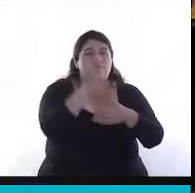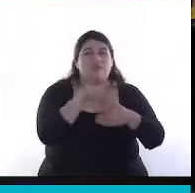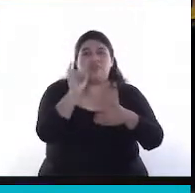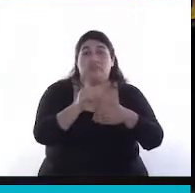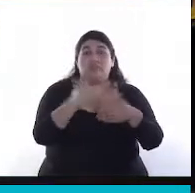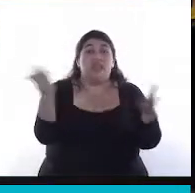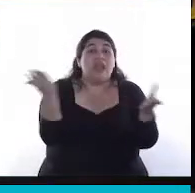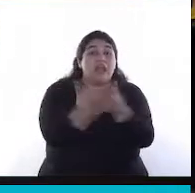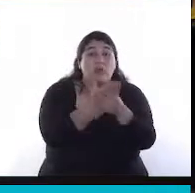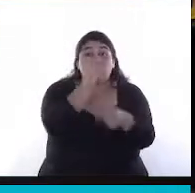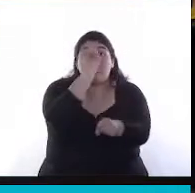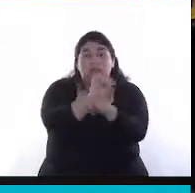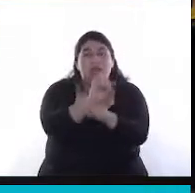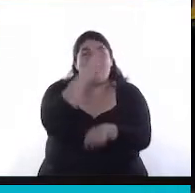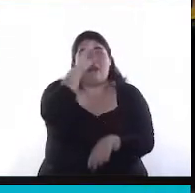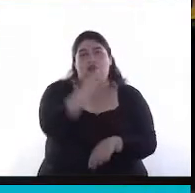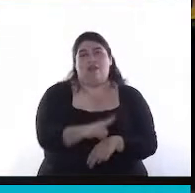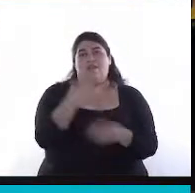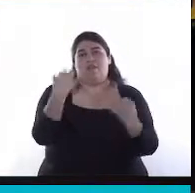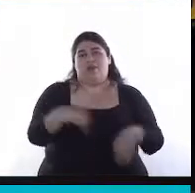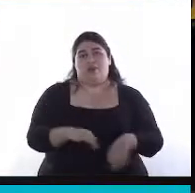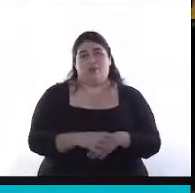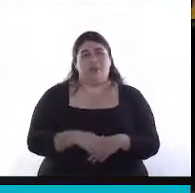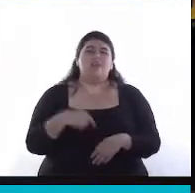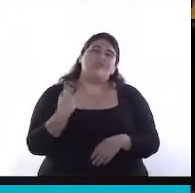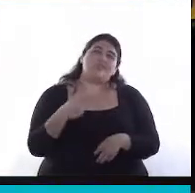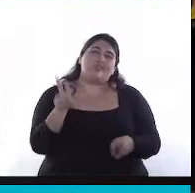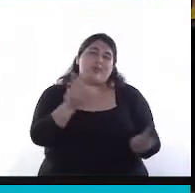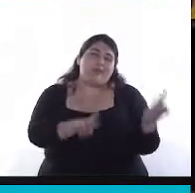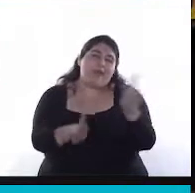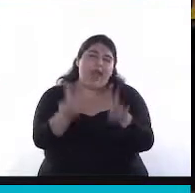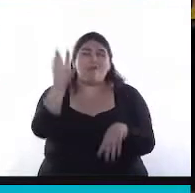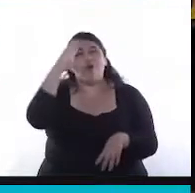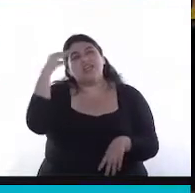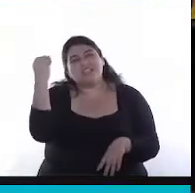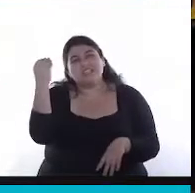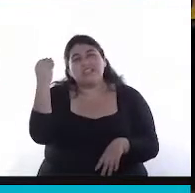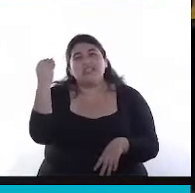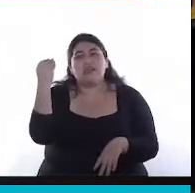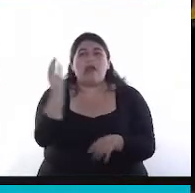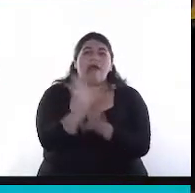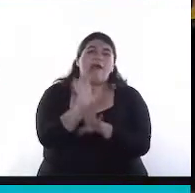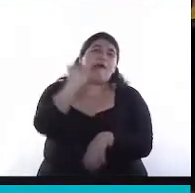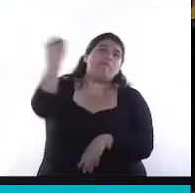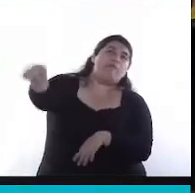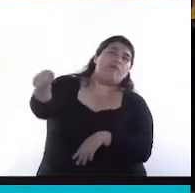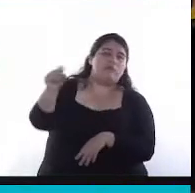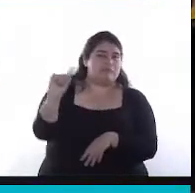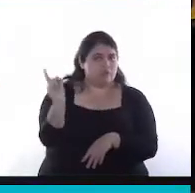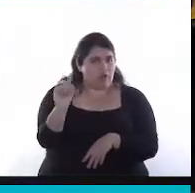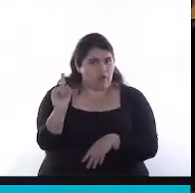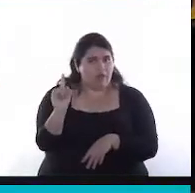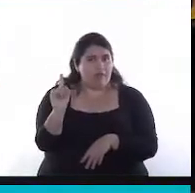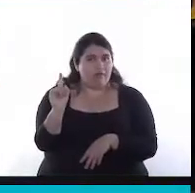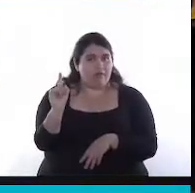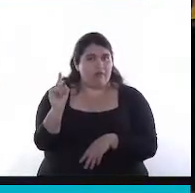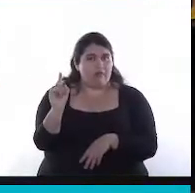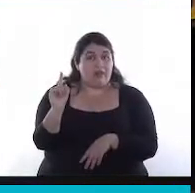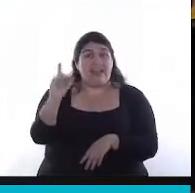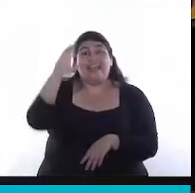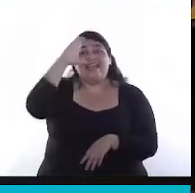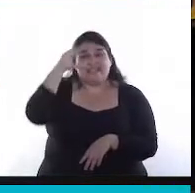penal no buscamos que christina quede impune christina se ha sometido